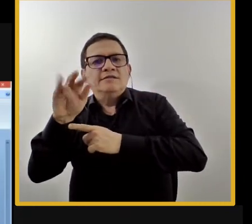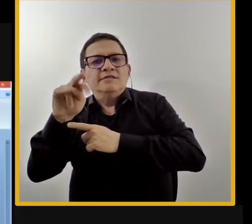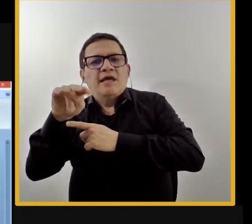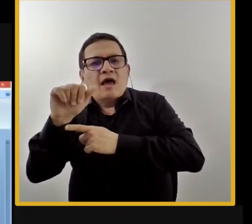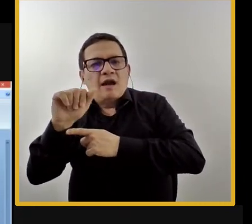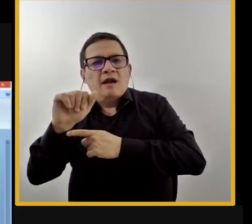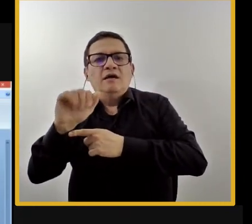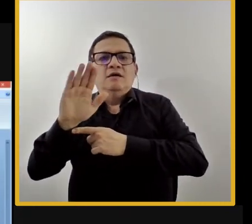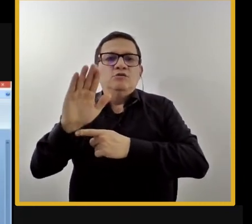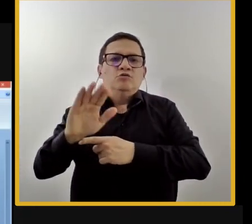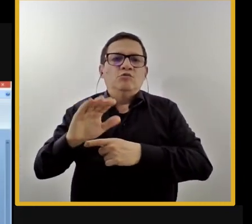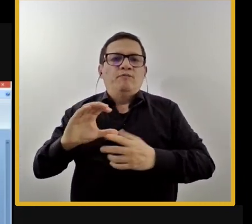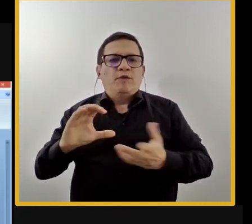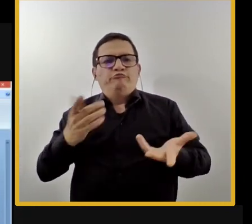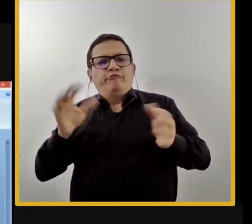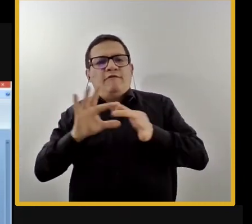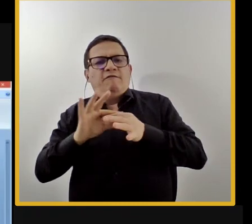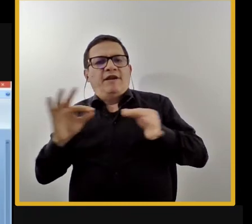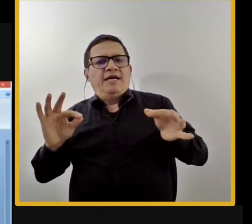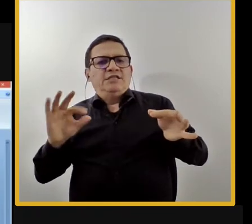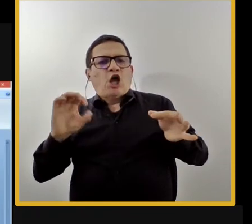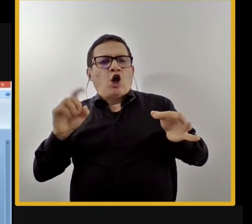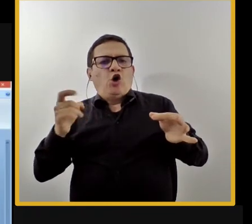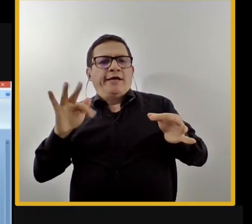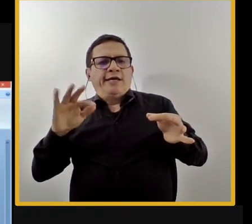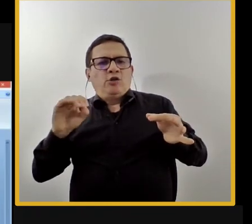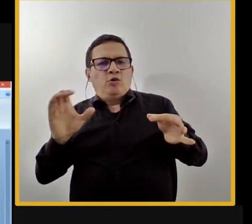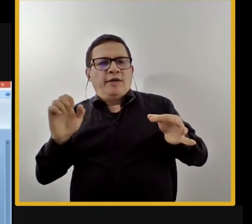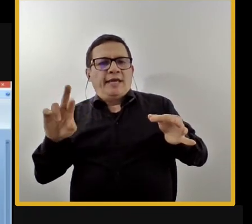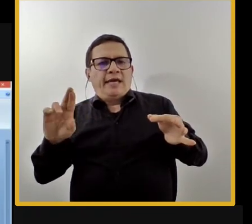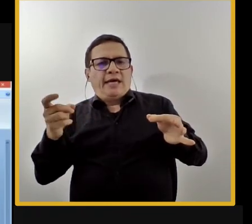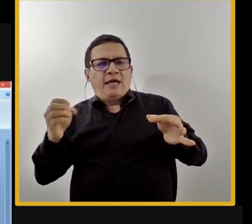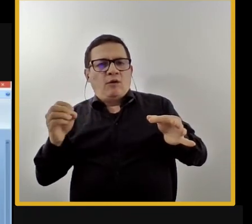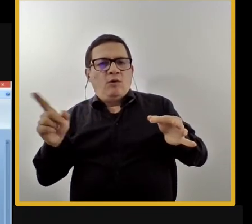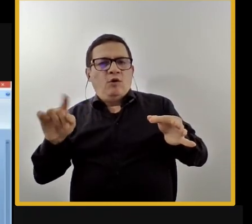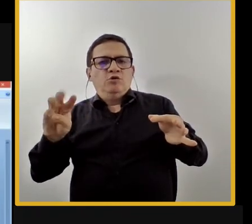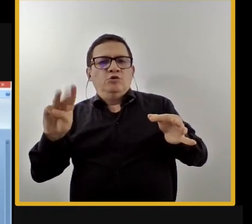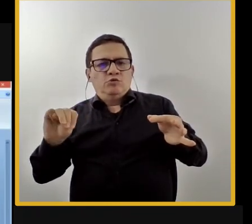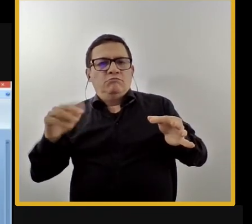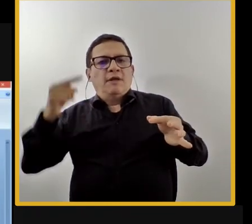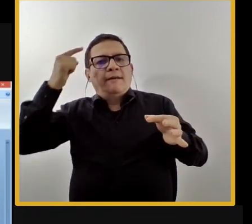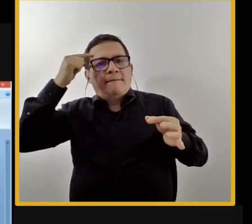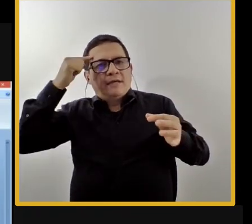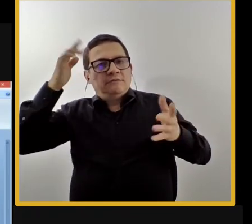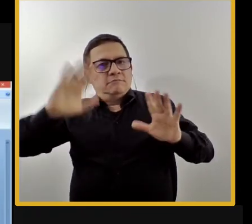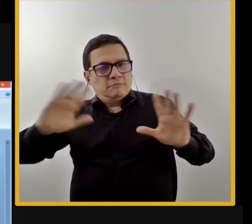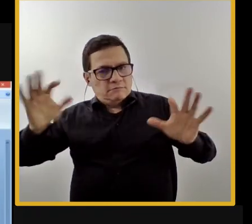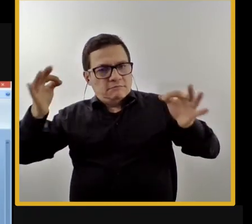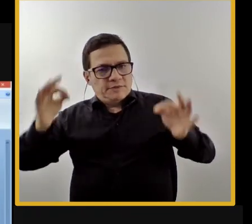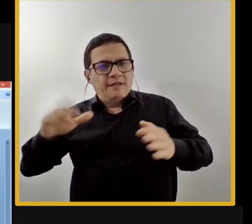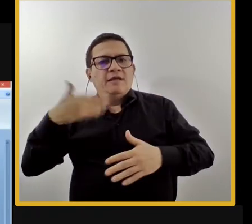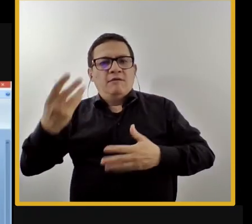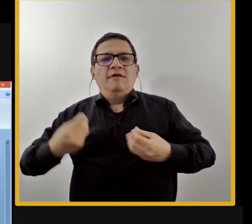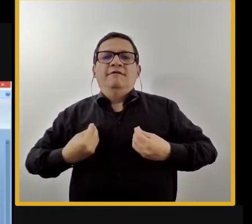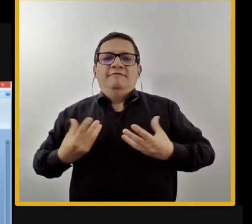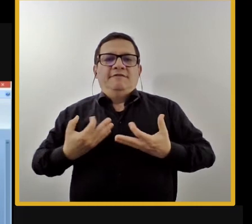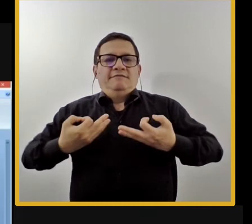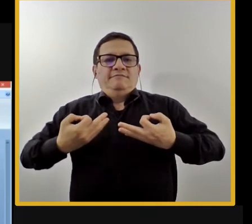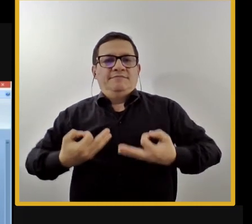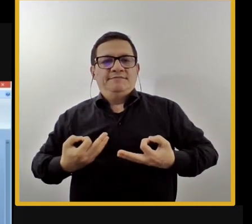ergo sum, pienso luego existo, así como avanzar gracias a ideas claras y distintas. Se conoció esto como